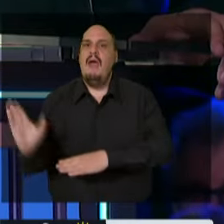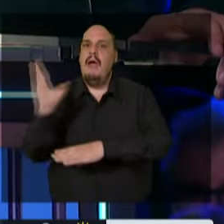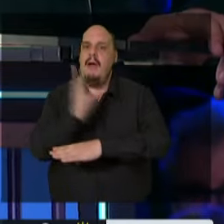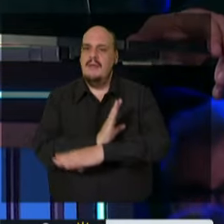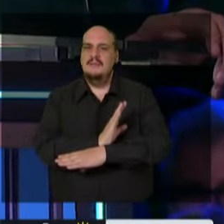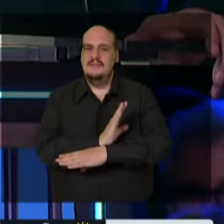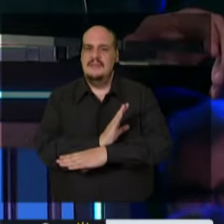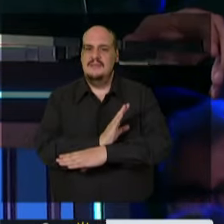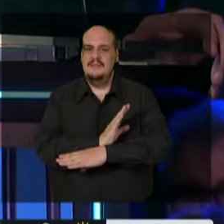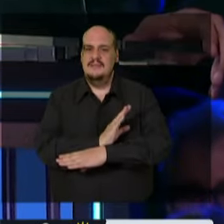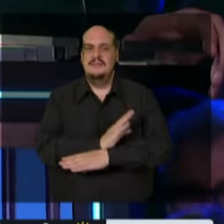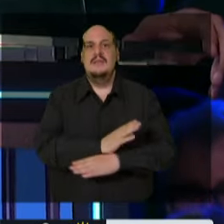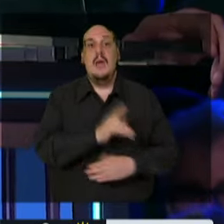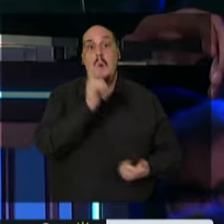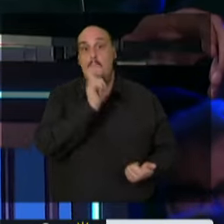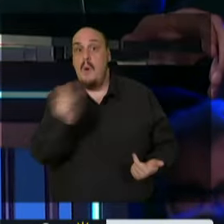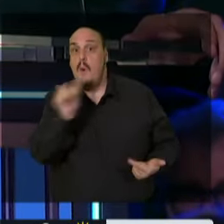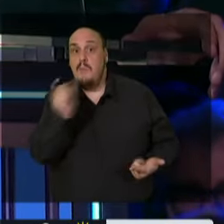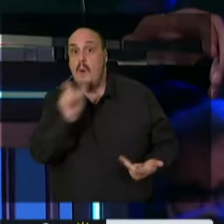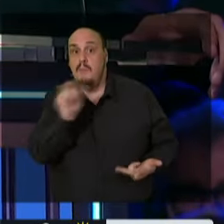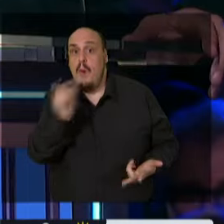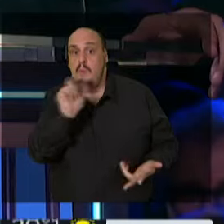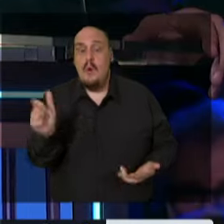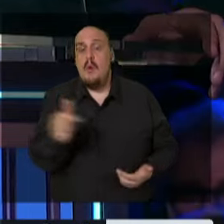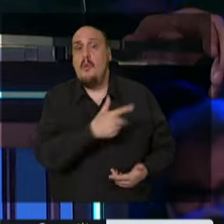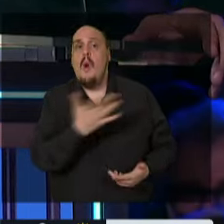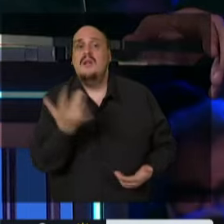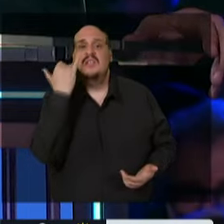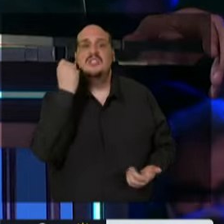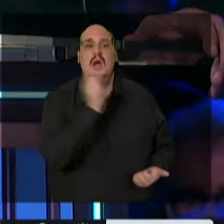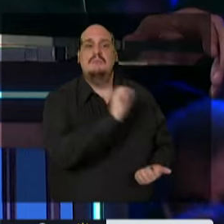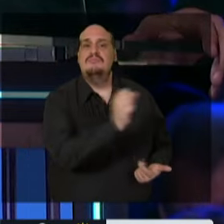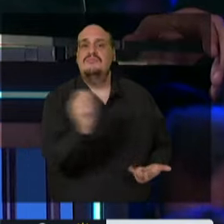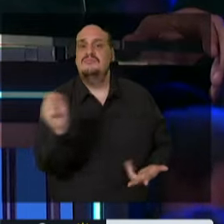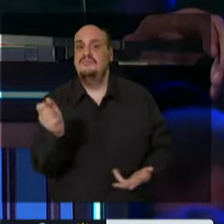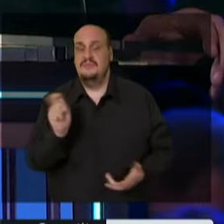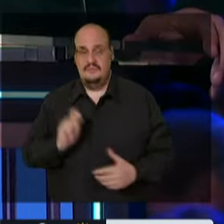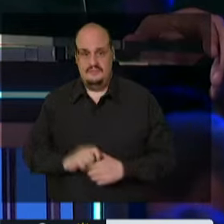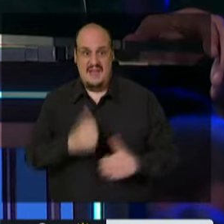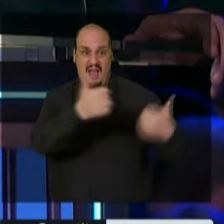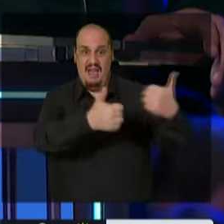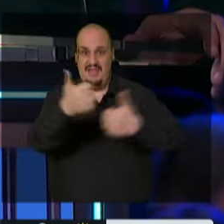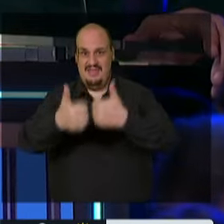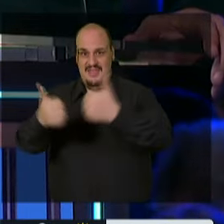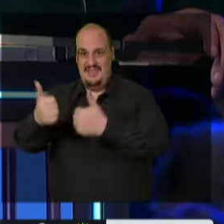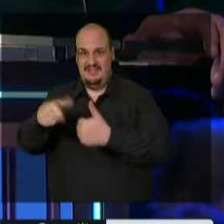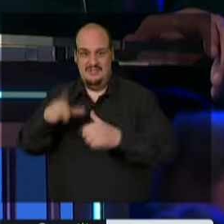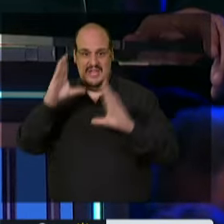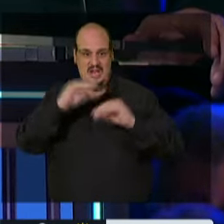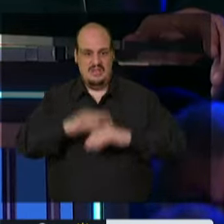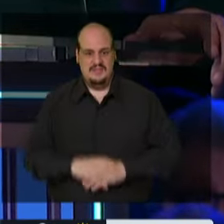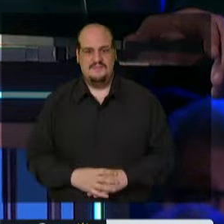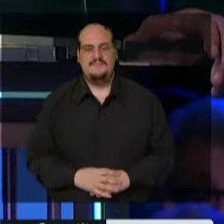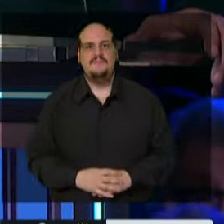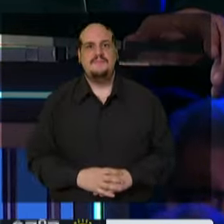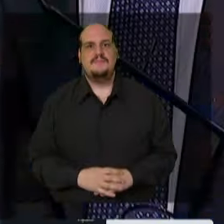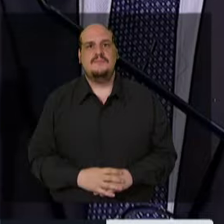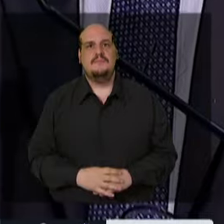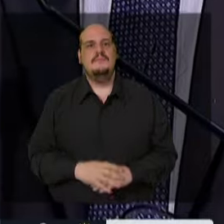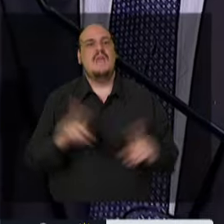cantidad de derechos a réplica que han consumido cada uno de los candidatos y candidatas esta noche. Vamos a